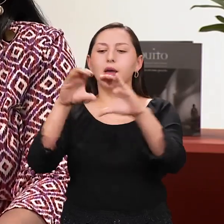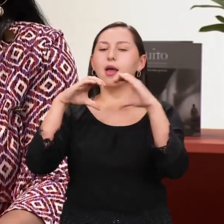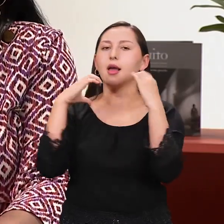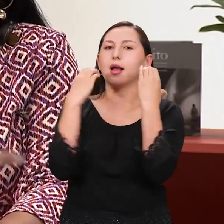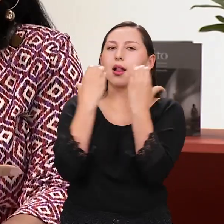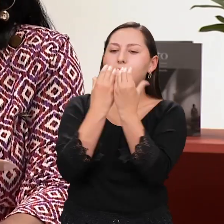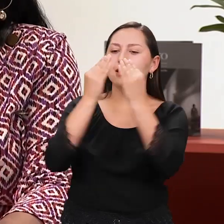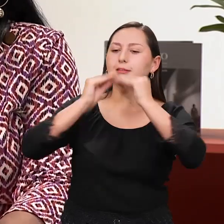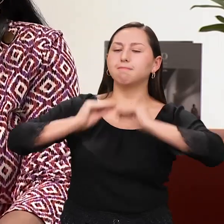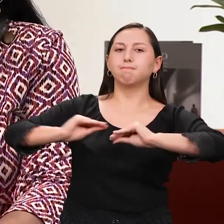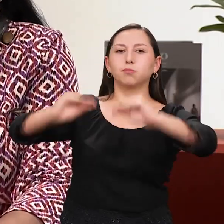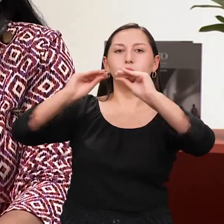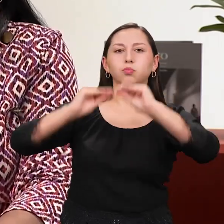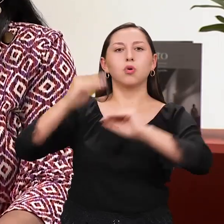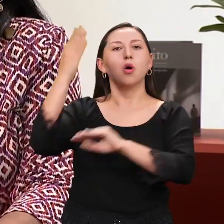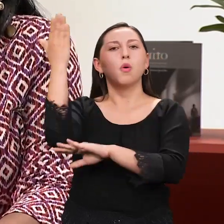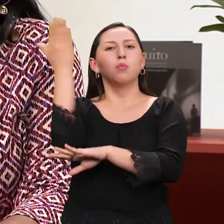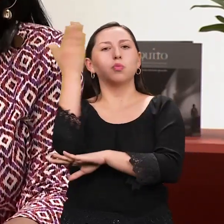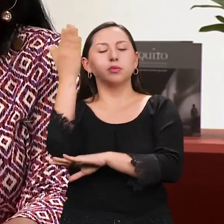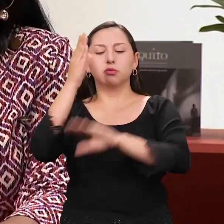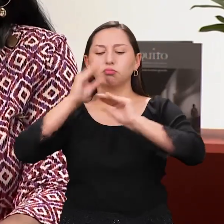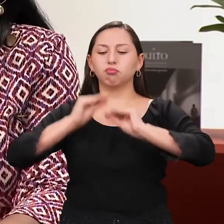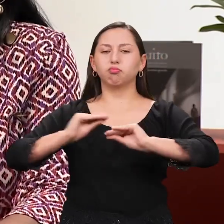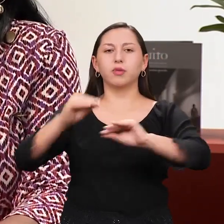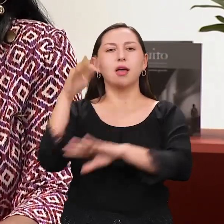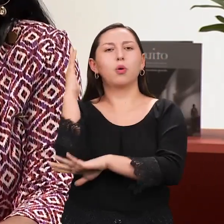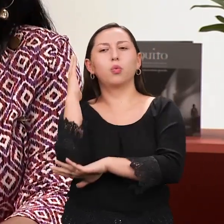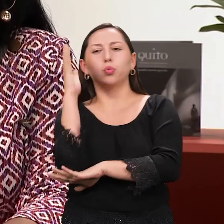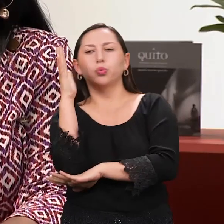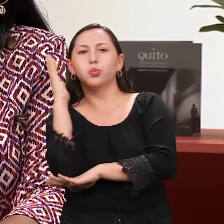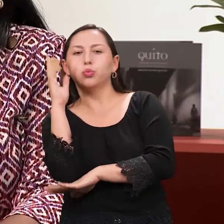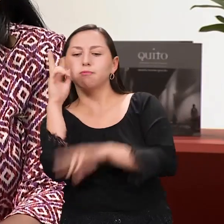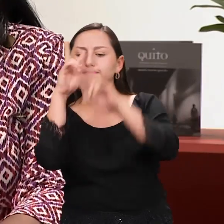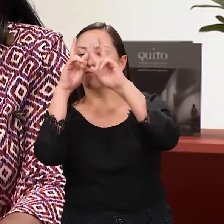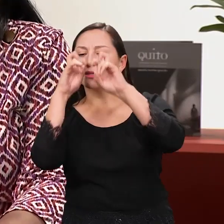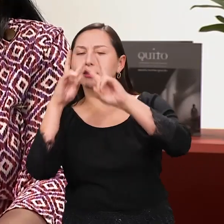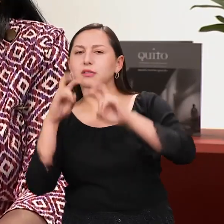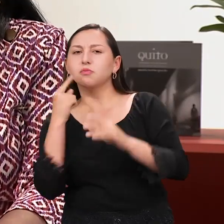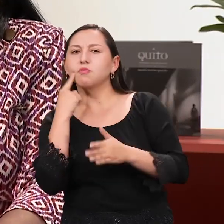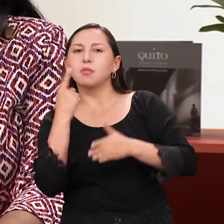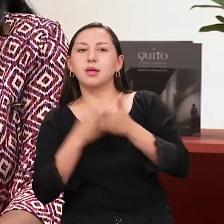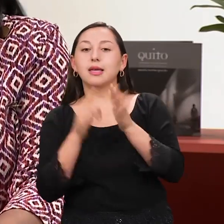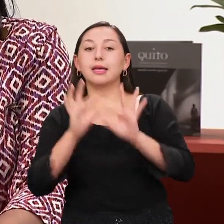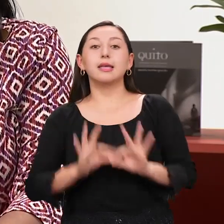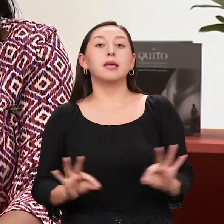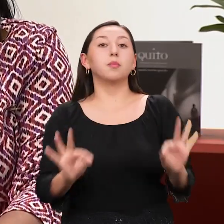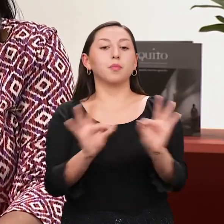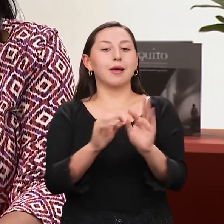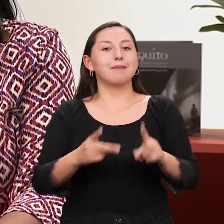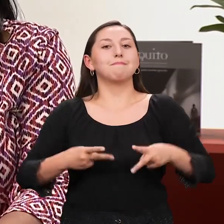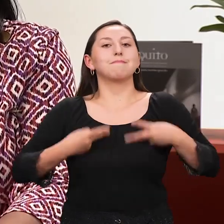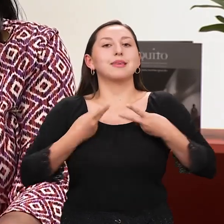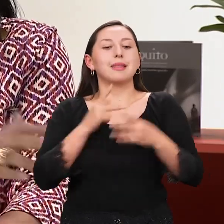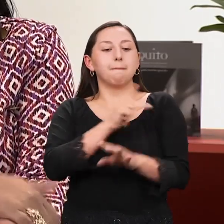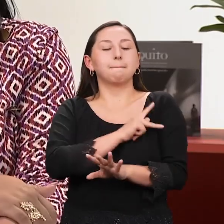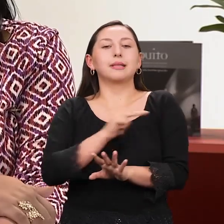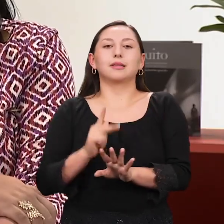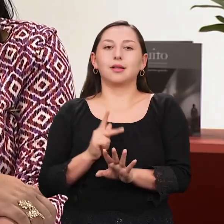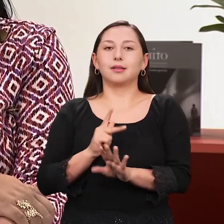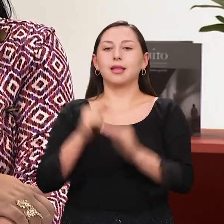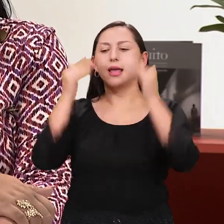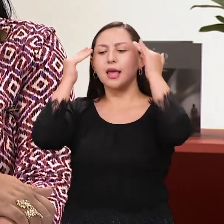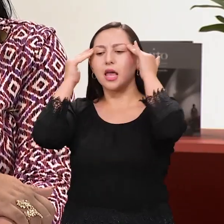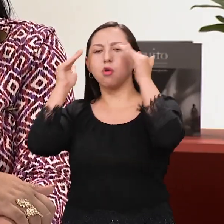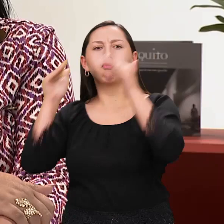clases, te invitan a dar ponencias, te inscribes en ponencias, investigas y tienes también una vida personal. Creo que también